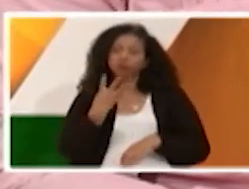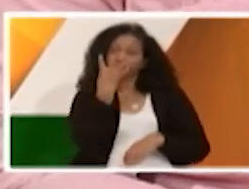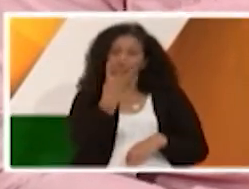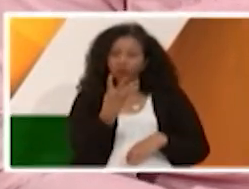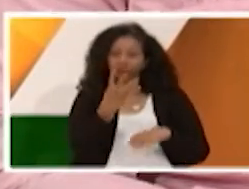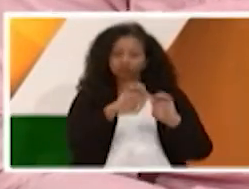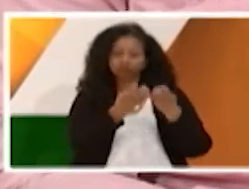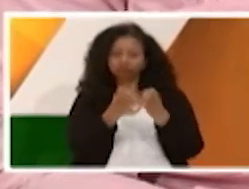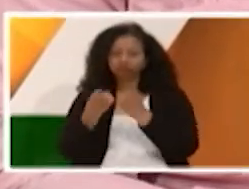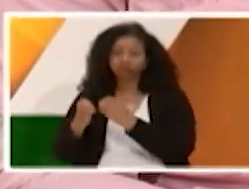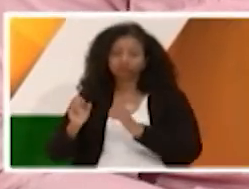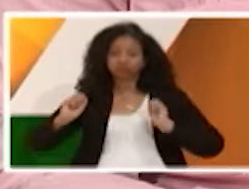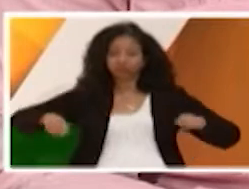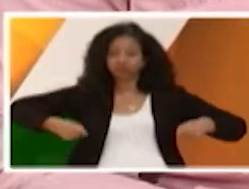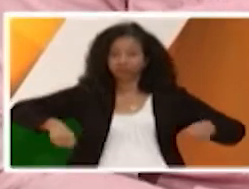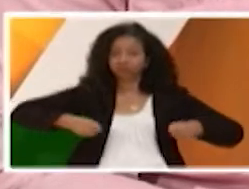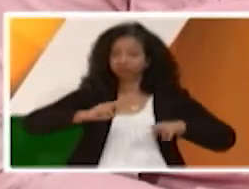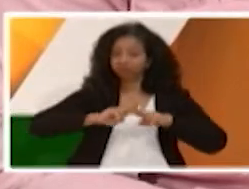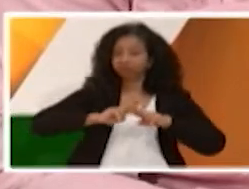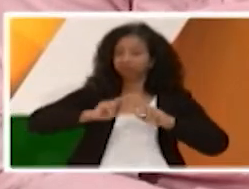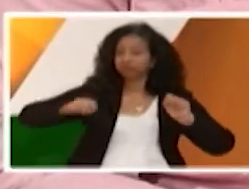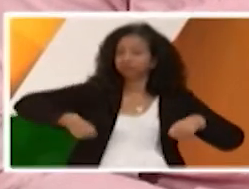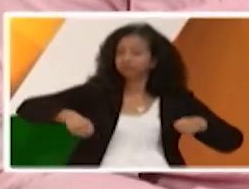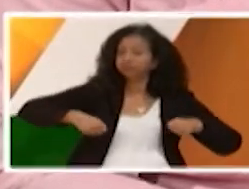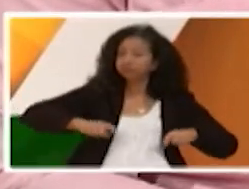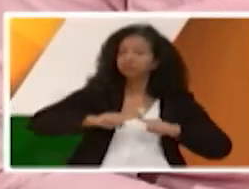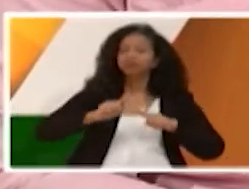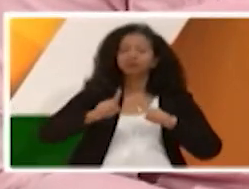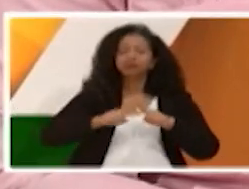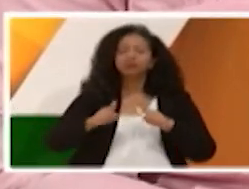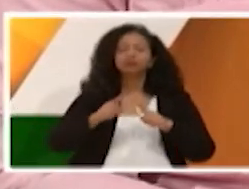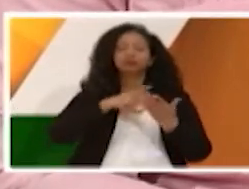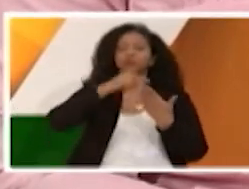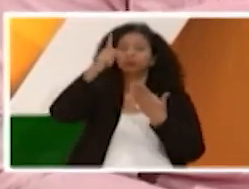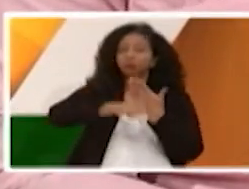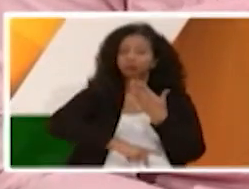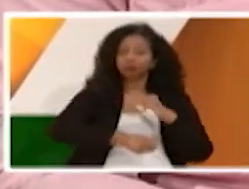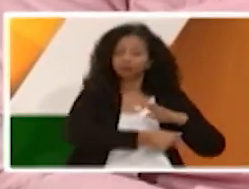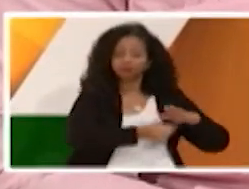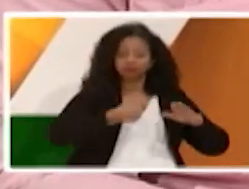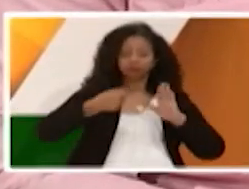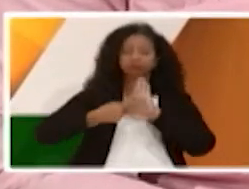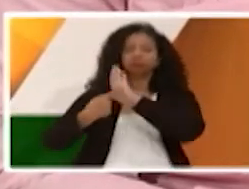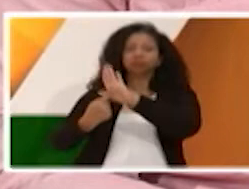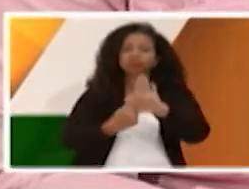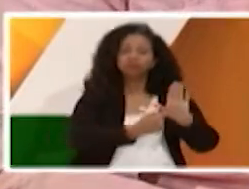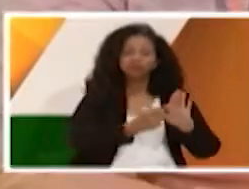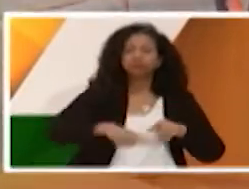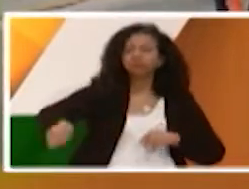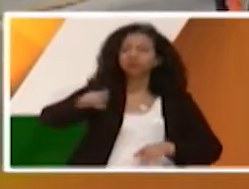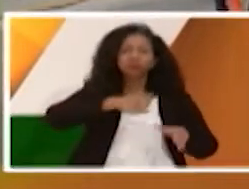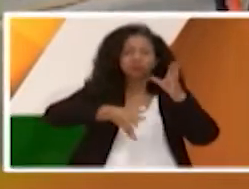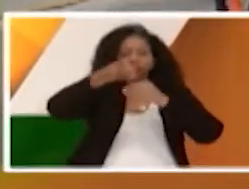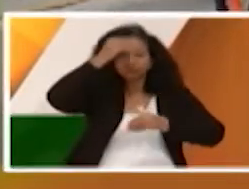ruedas, y con este programa, motivando con las exhibiciones que se llevan como parte del programa, se han ido formando. Hoy en día